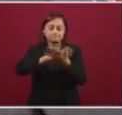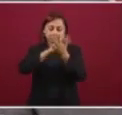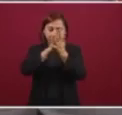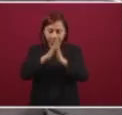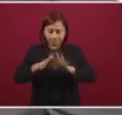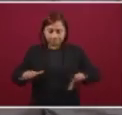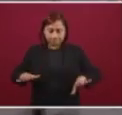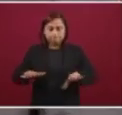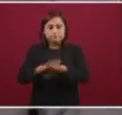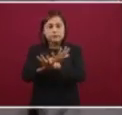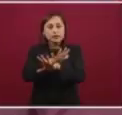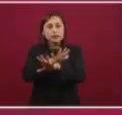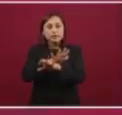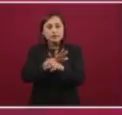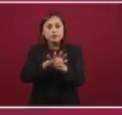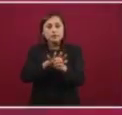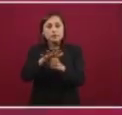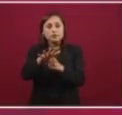las